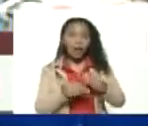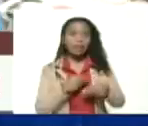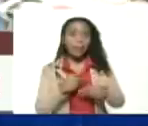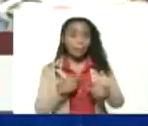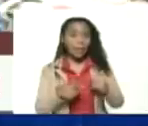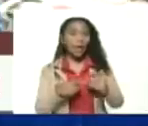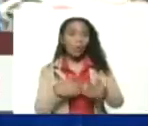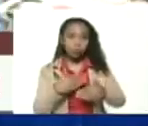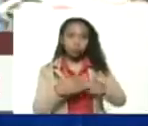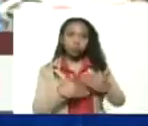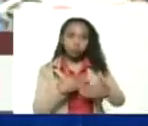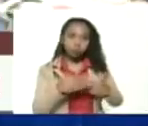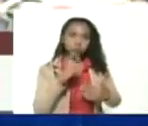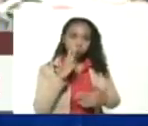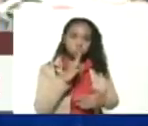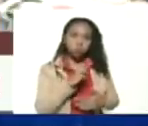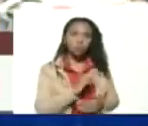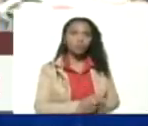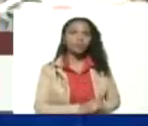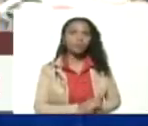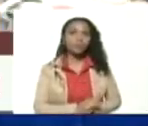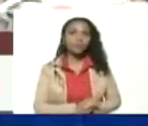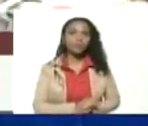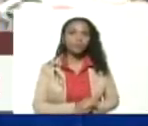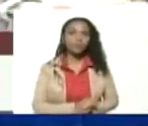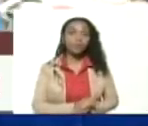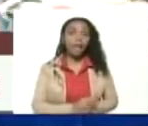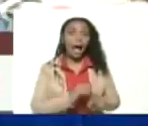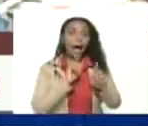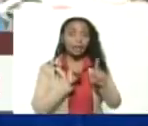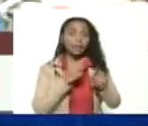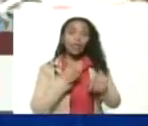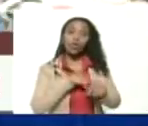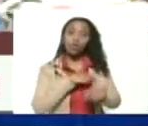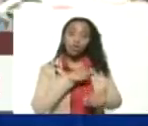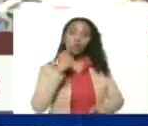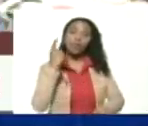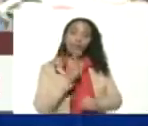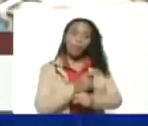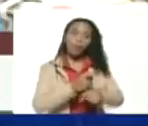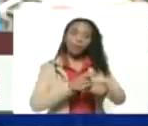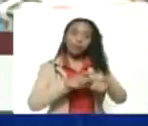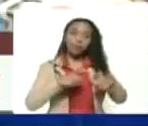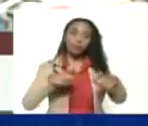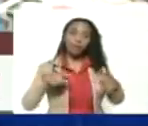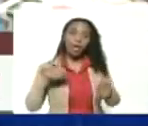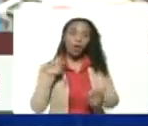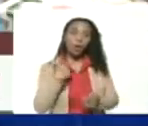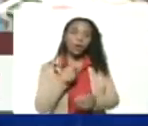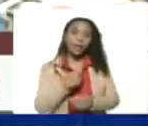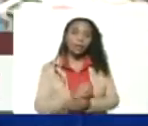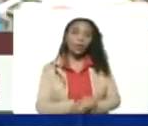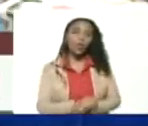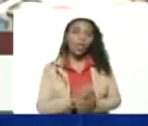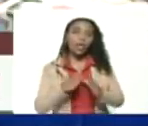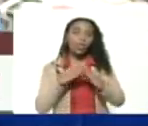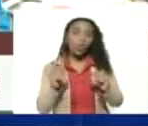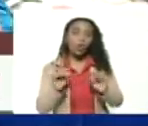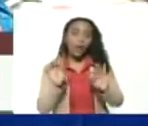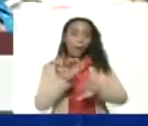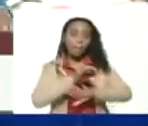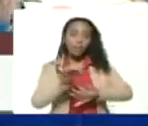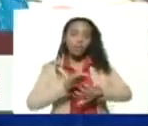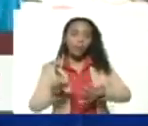bien, van bien. Y así debemos nosotros incrementar los ingresos de todas las